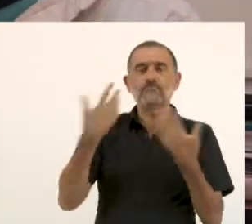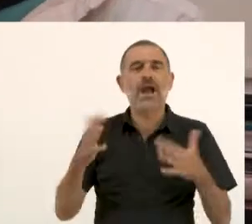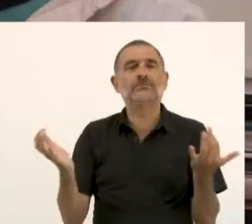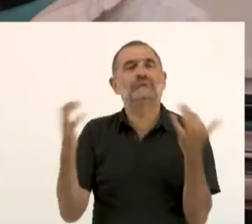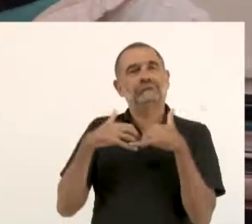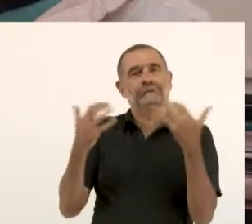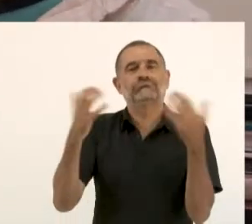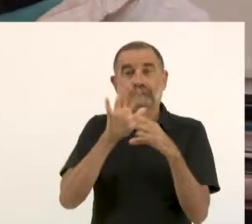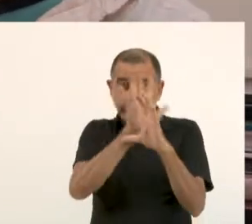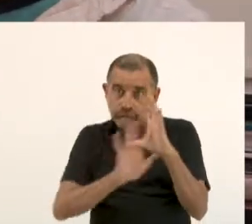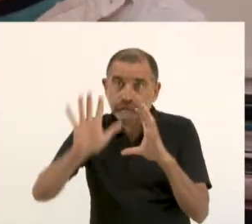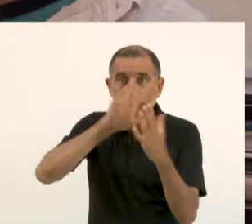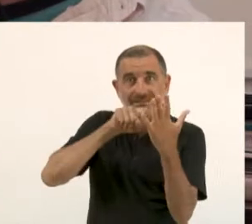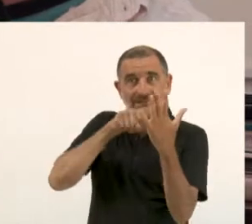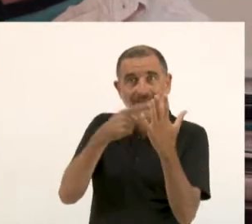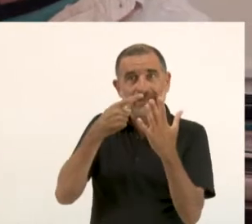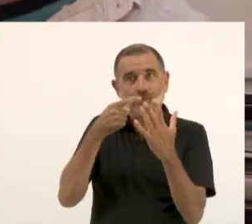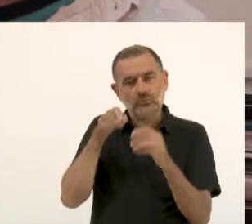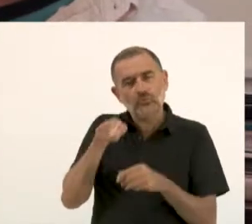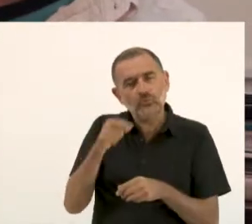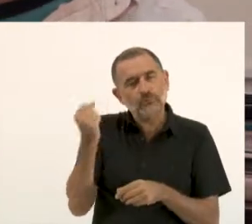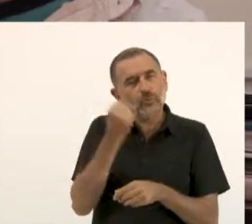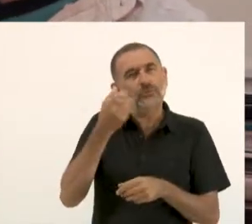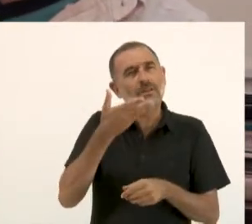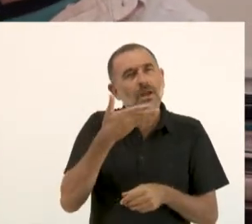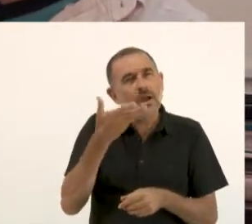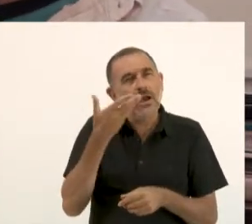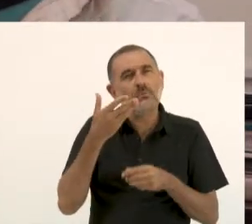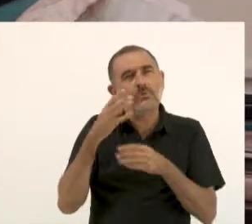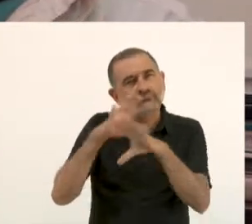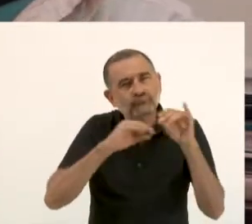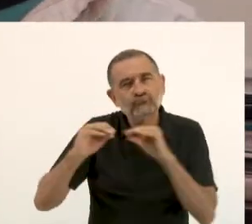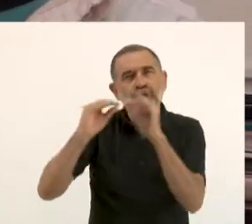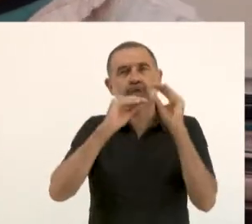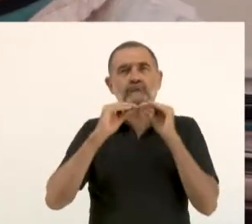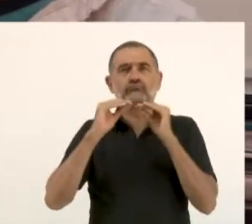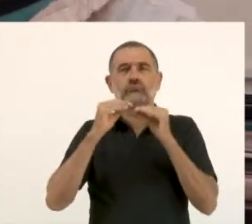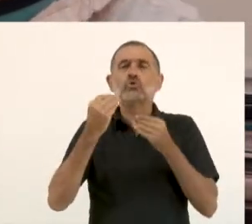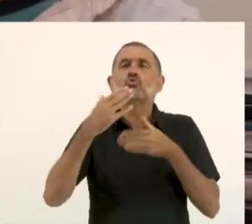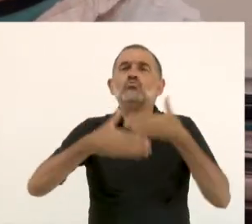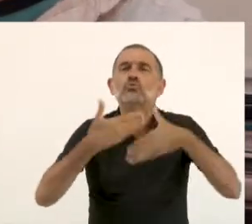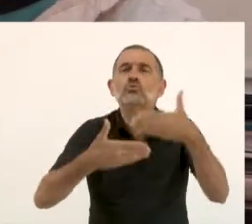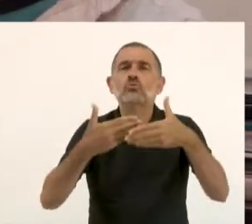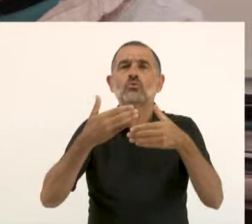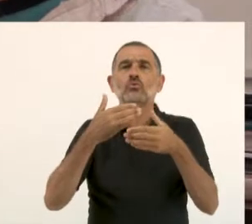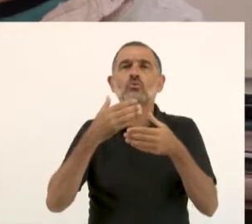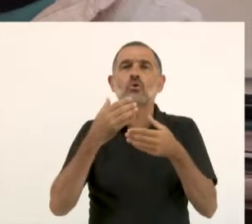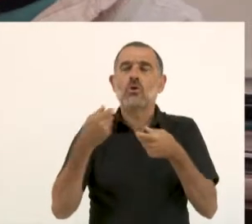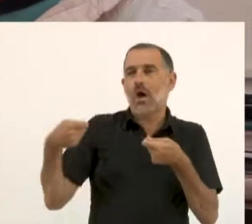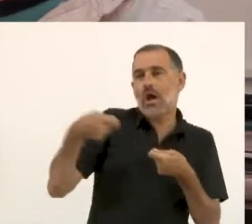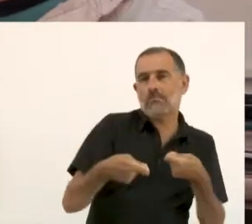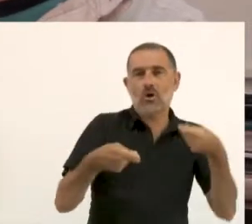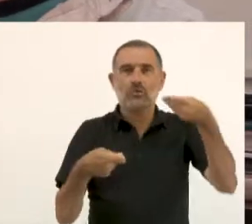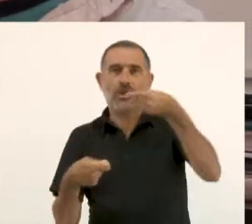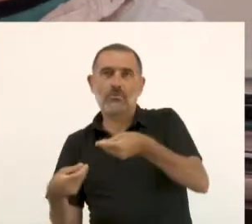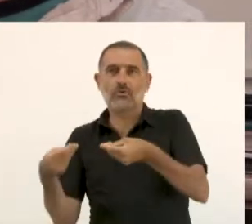de Córdoba. Entonces me parece de suma importancia hacer aportes justamente históricos en esta